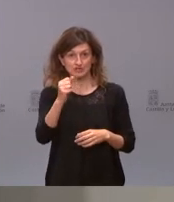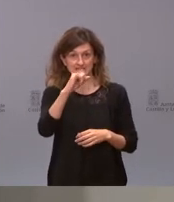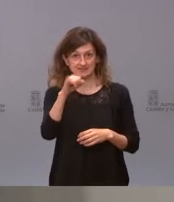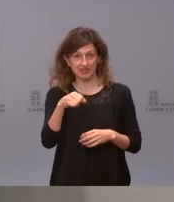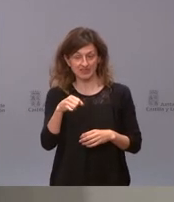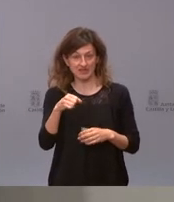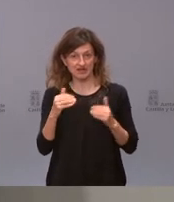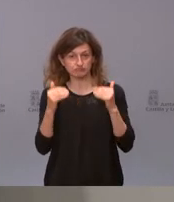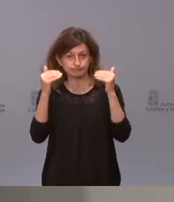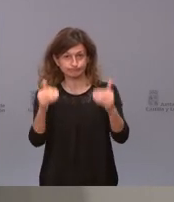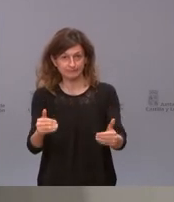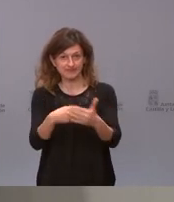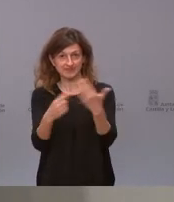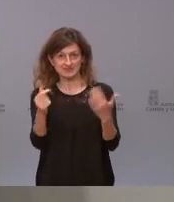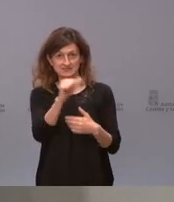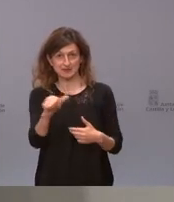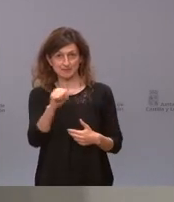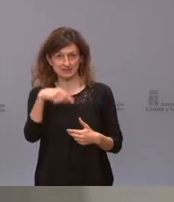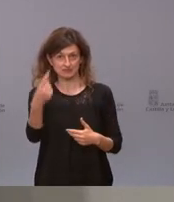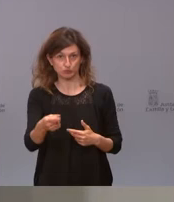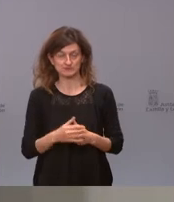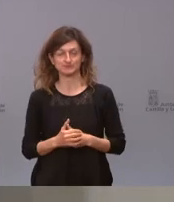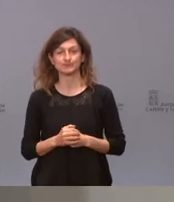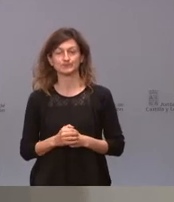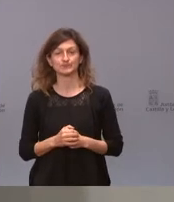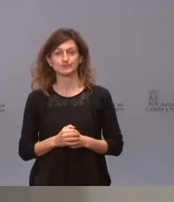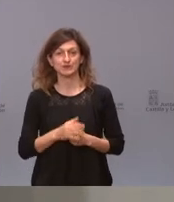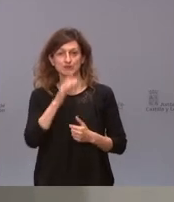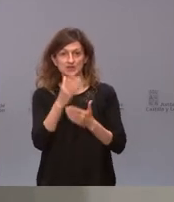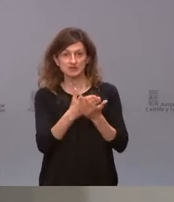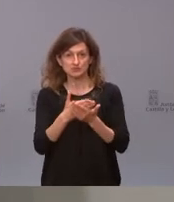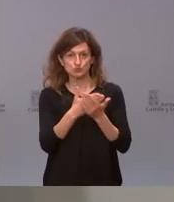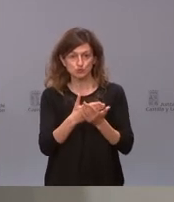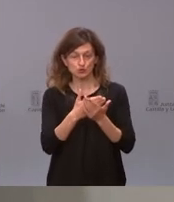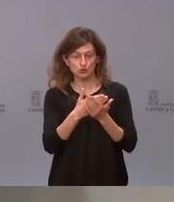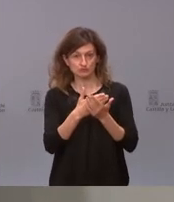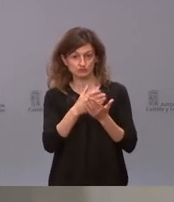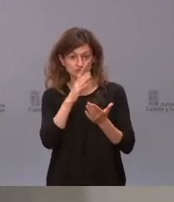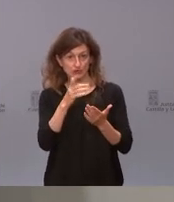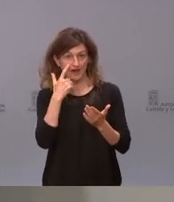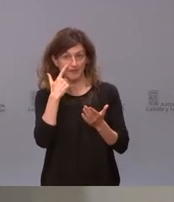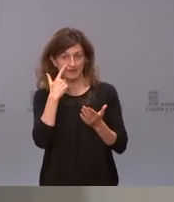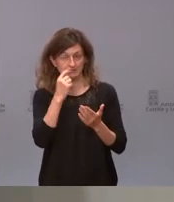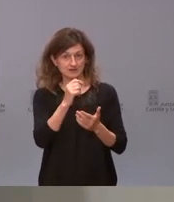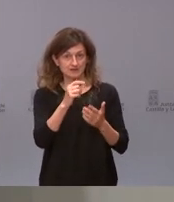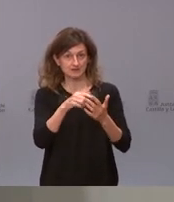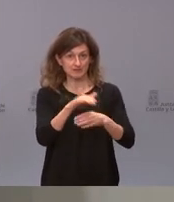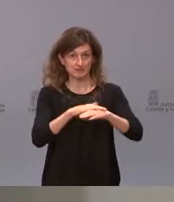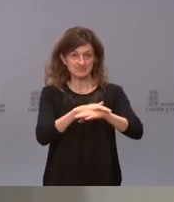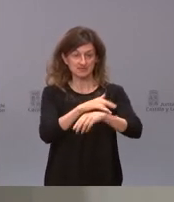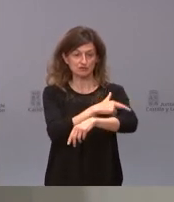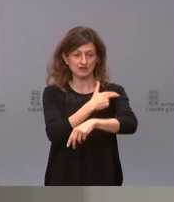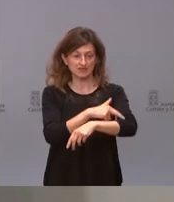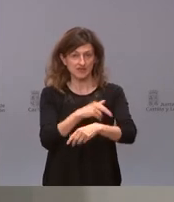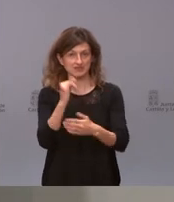hasta las 16 semanas de esta forma el estudio de conviva sobre efectividad que tiene en marcha el ministerio de sanidad junto